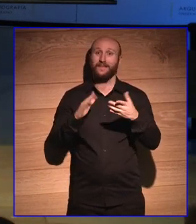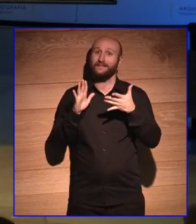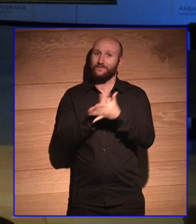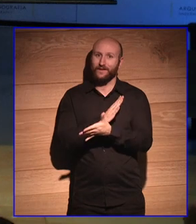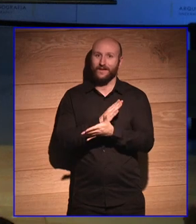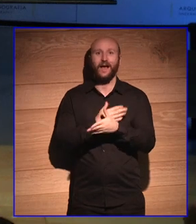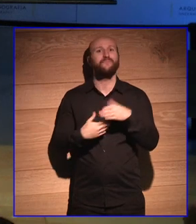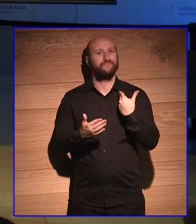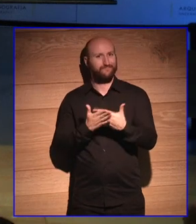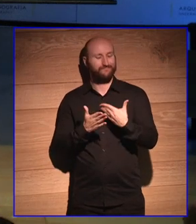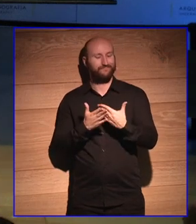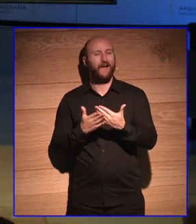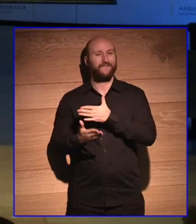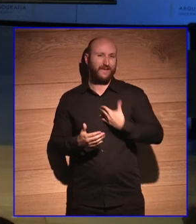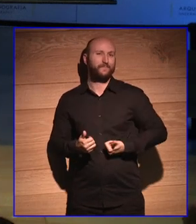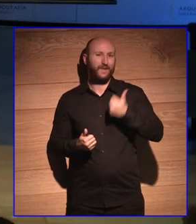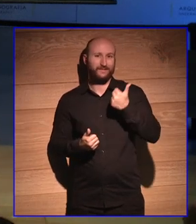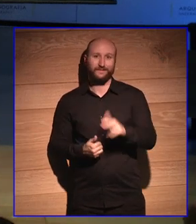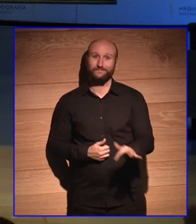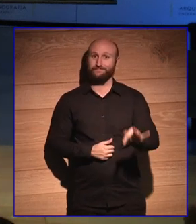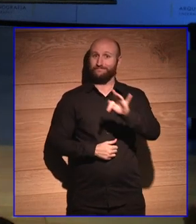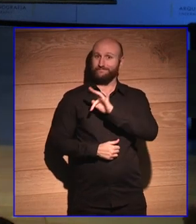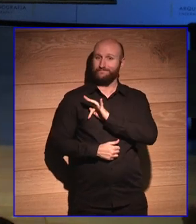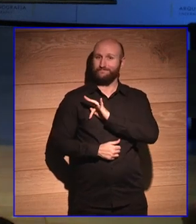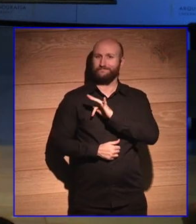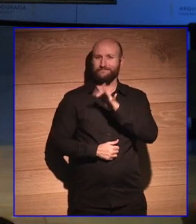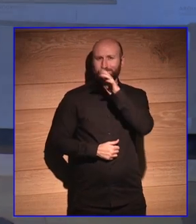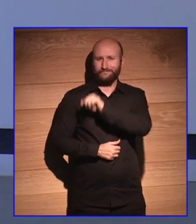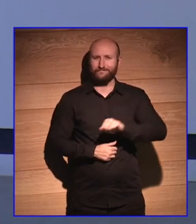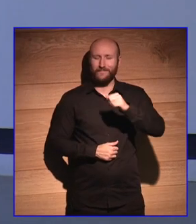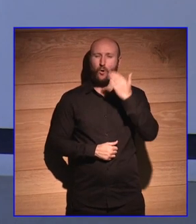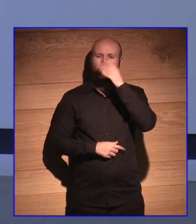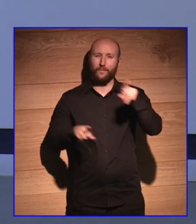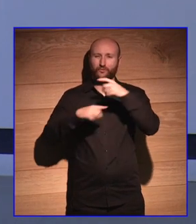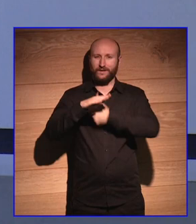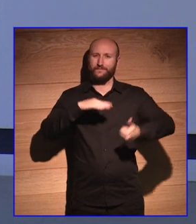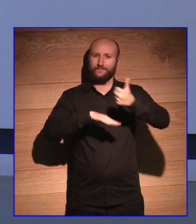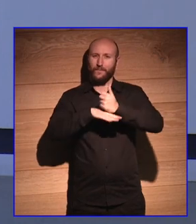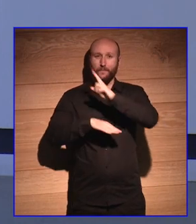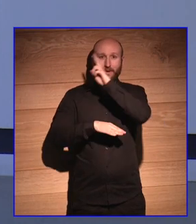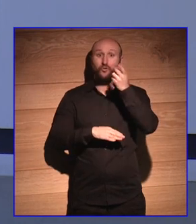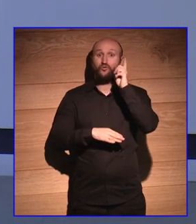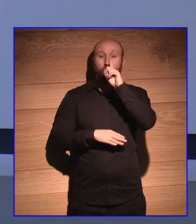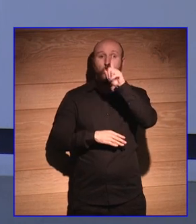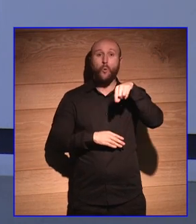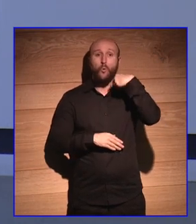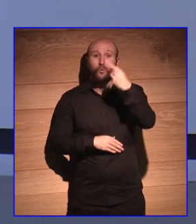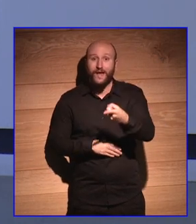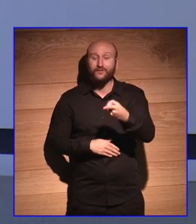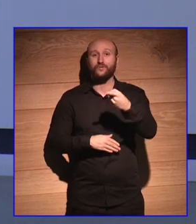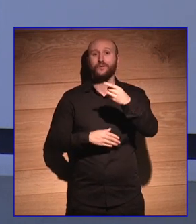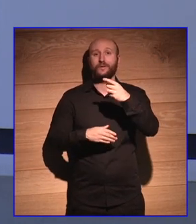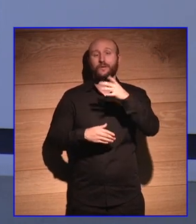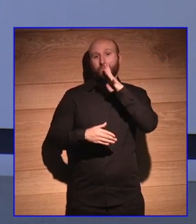formarse en este campo consiguiendo el premio extraordinario de composición en el conservatorio madrileño tan solo un año después de su oposición a correos